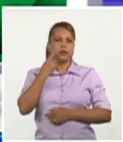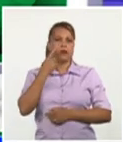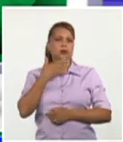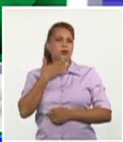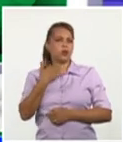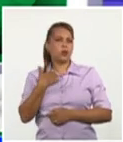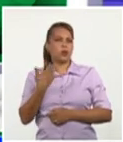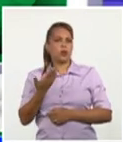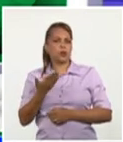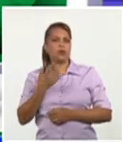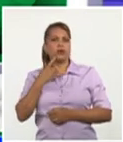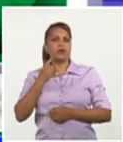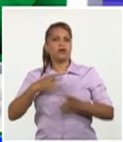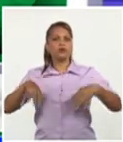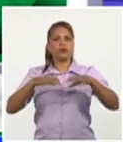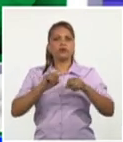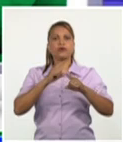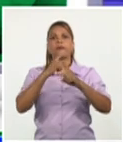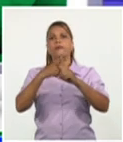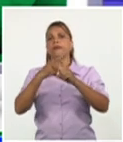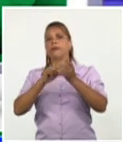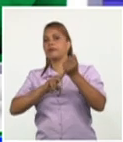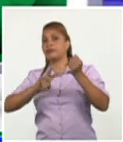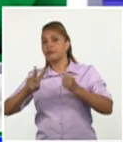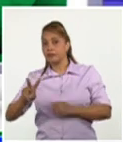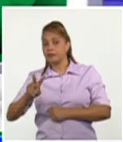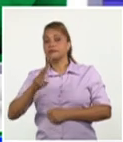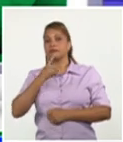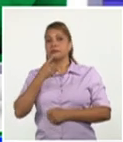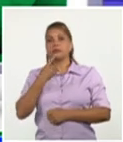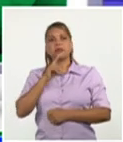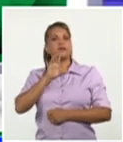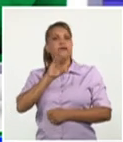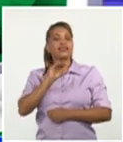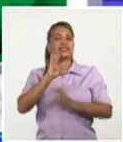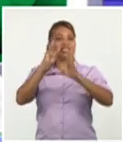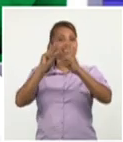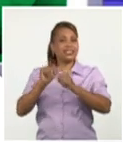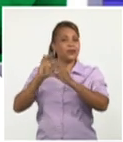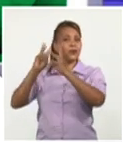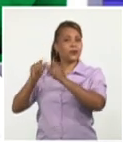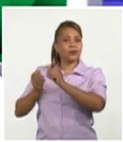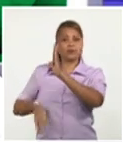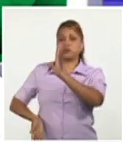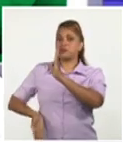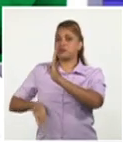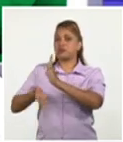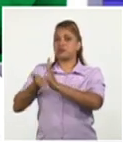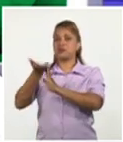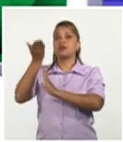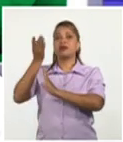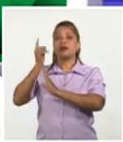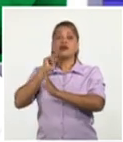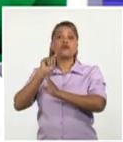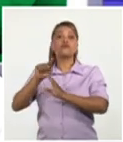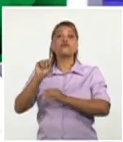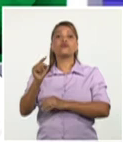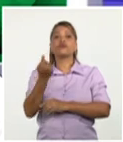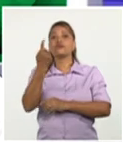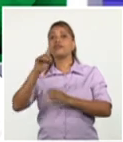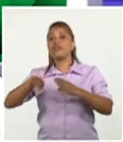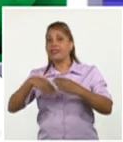por provincia. Podemos decir incluso que es la cifra más elevada de casos que hemos tenido en un día. Por